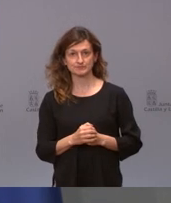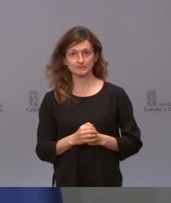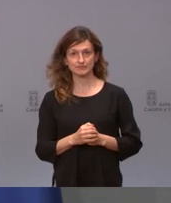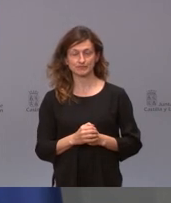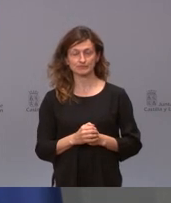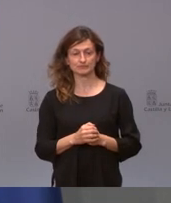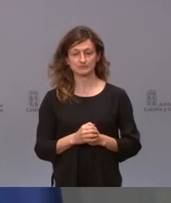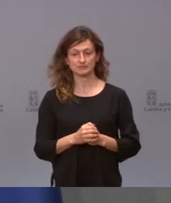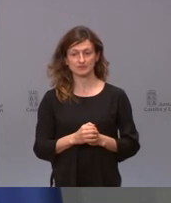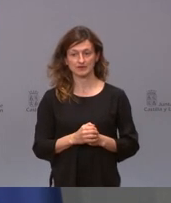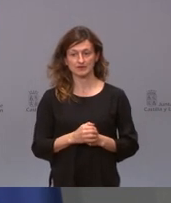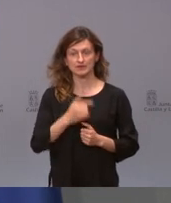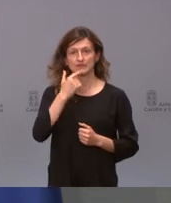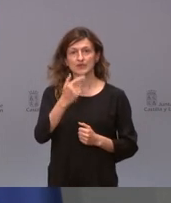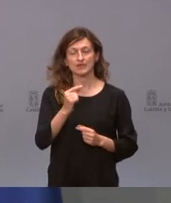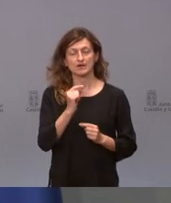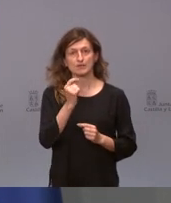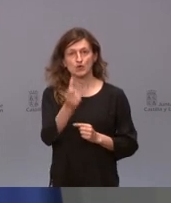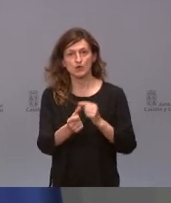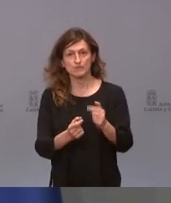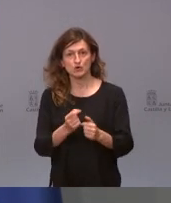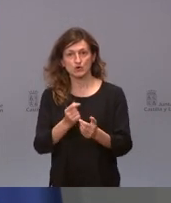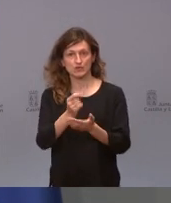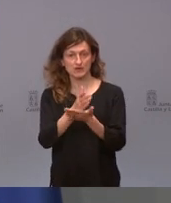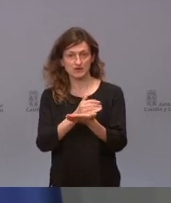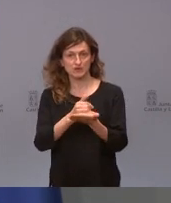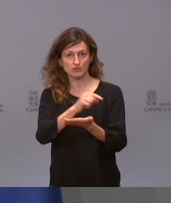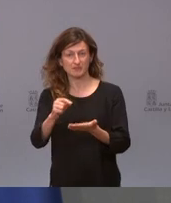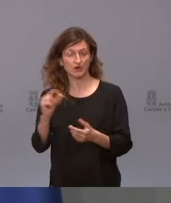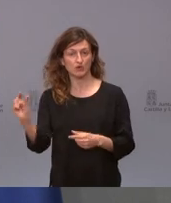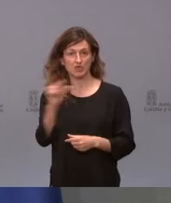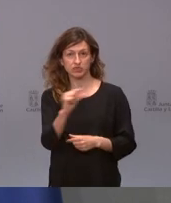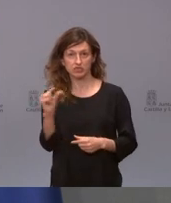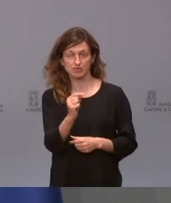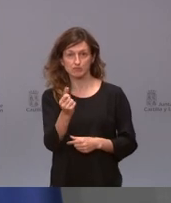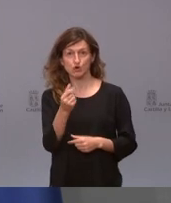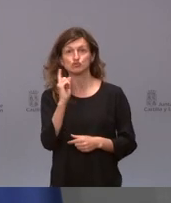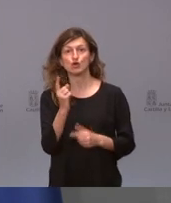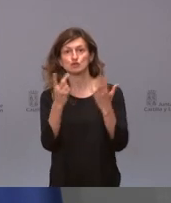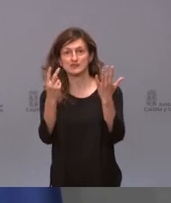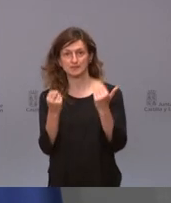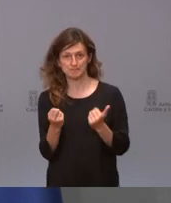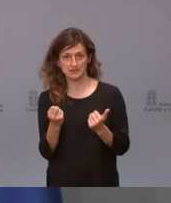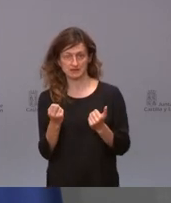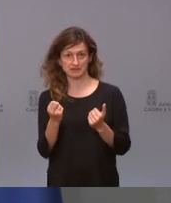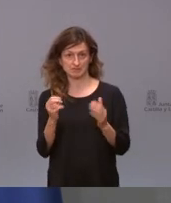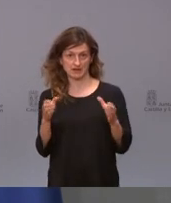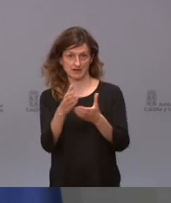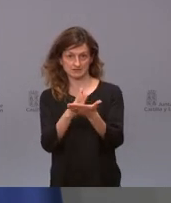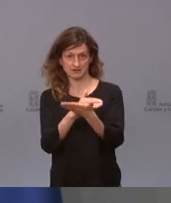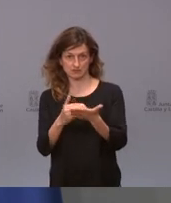ha ido distribuyendo en la comunidad pero eran muy pocas dosis eran solamente siete mil para la comunidad